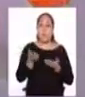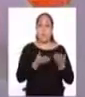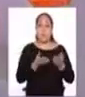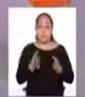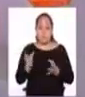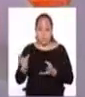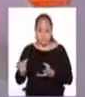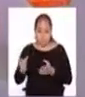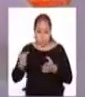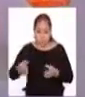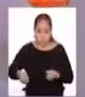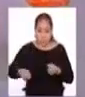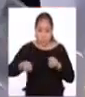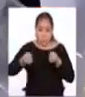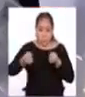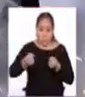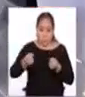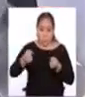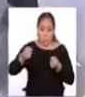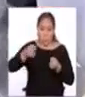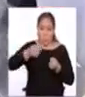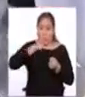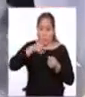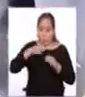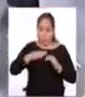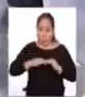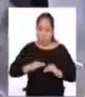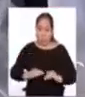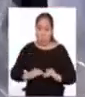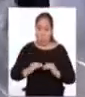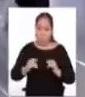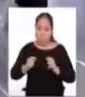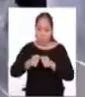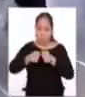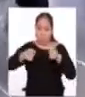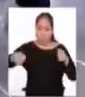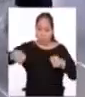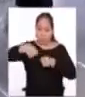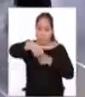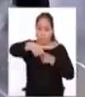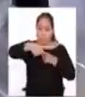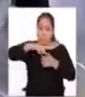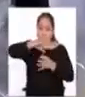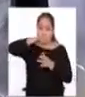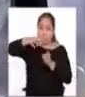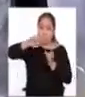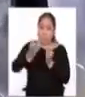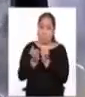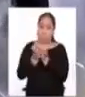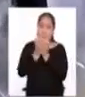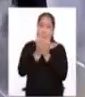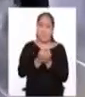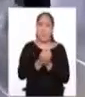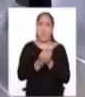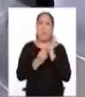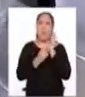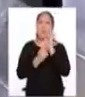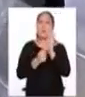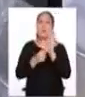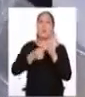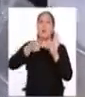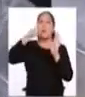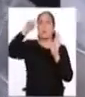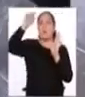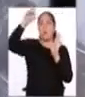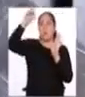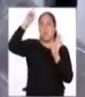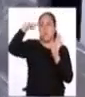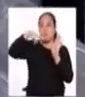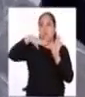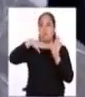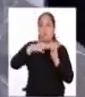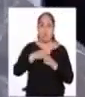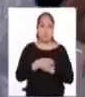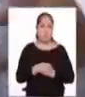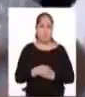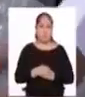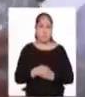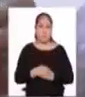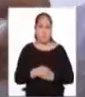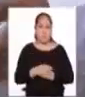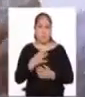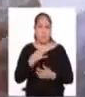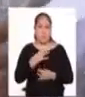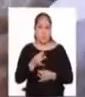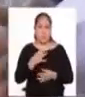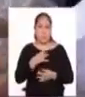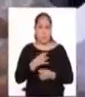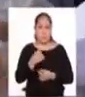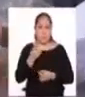de pintura, el recipiente pequeño y el plástico tensado expuesto al sol. Bueno, qué interesante lo que me estás